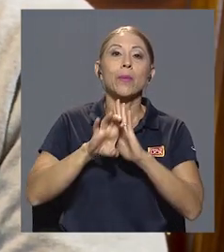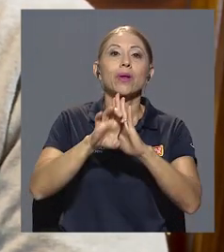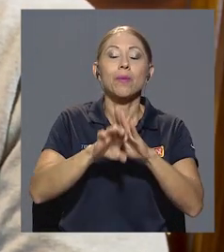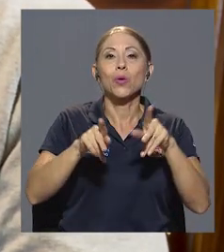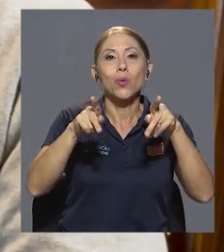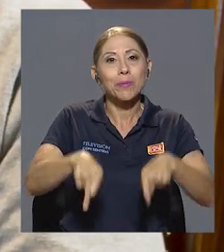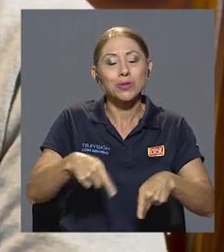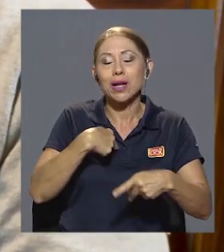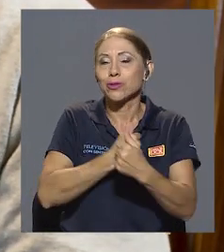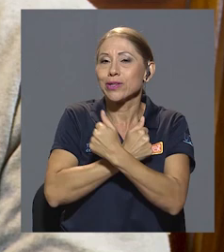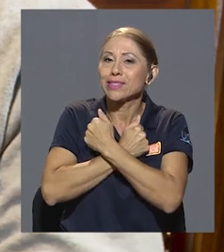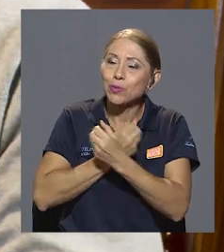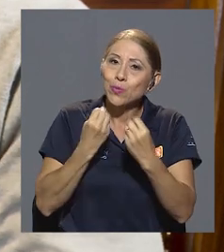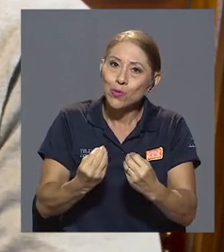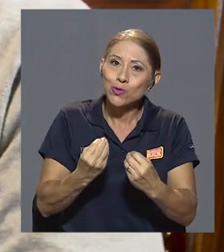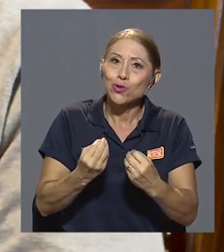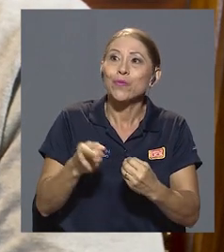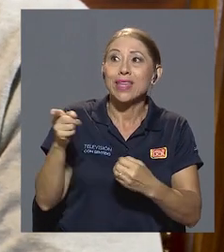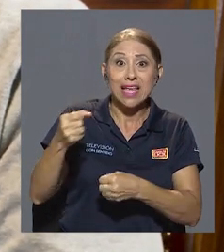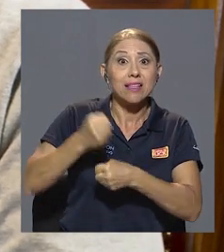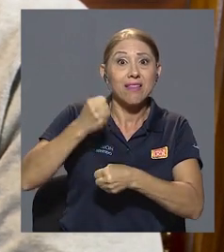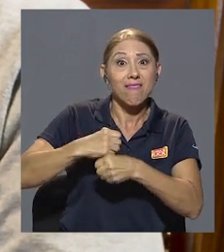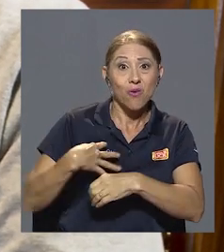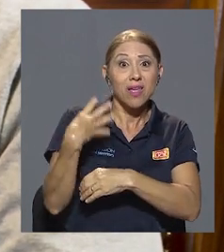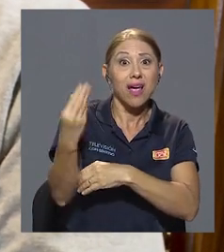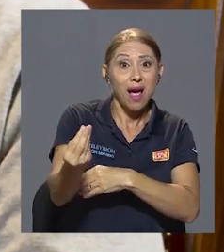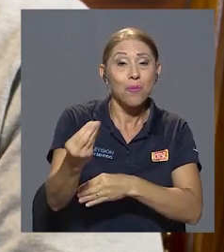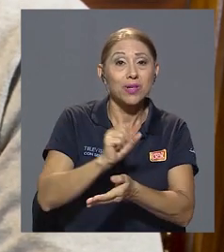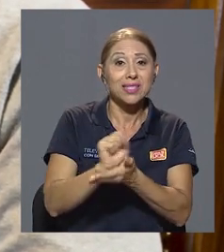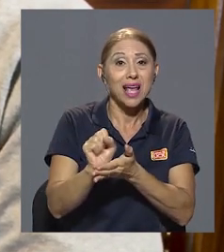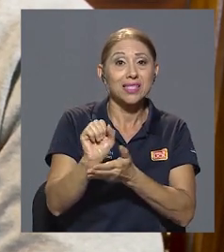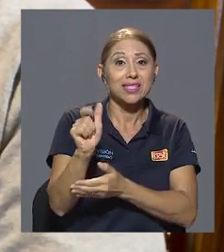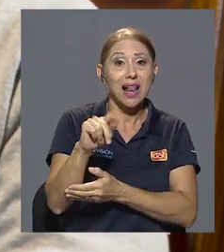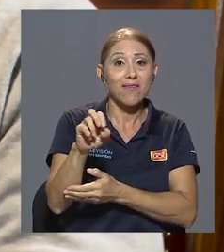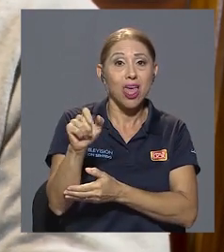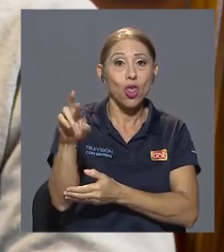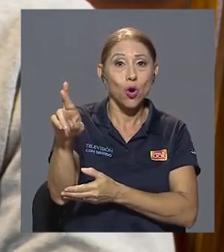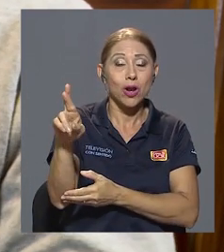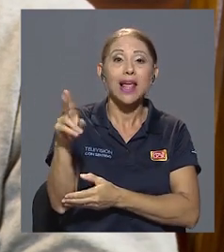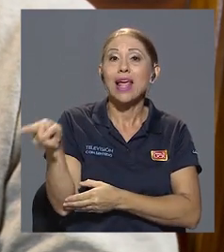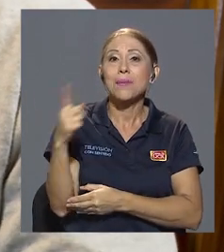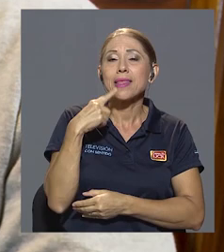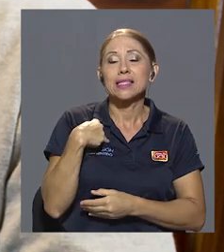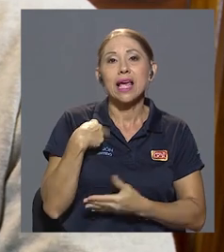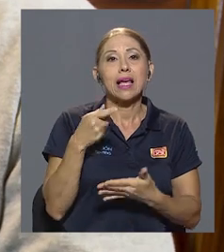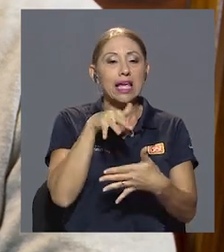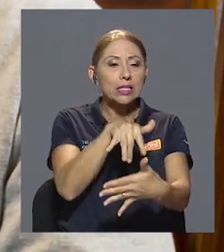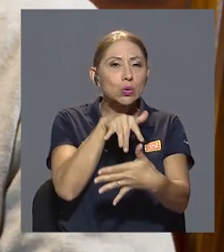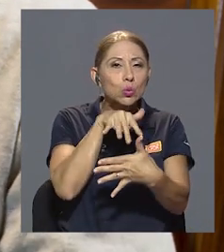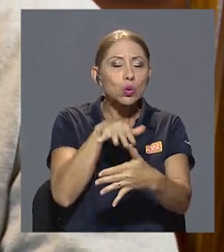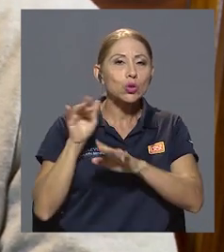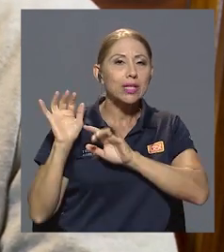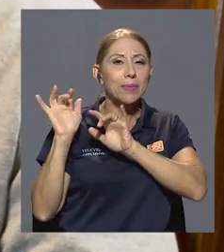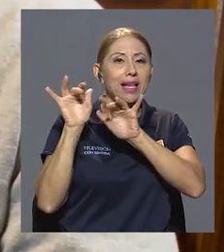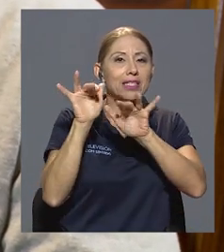a quien estimo mucho que facilitó el trabajo de campo están salvador me decía bueno es que en los estudios de inmigración enfatizan los muros